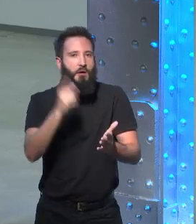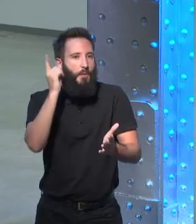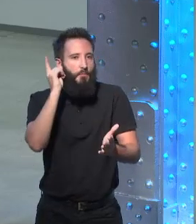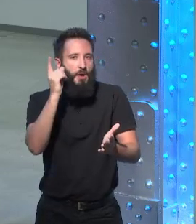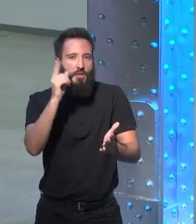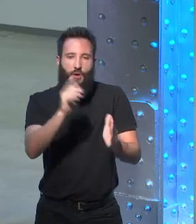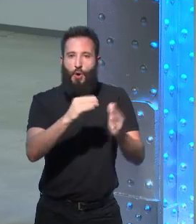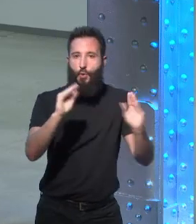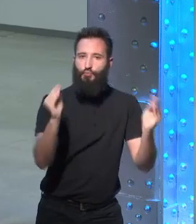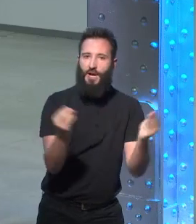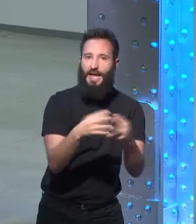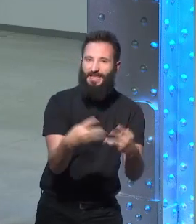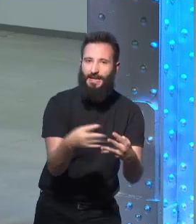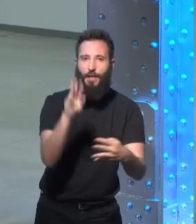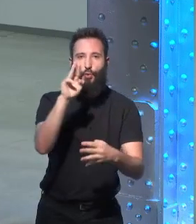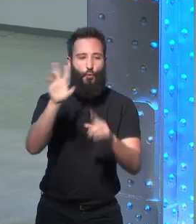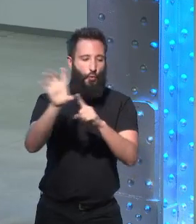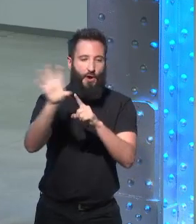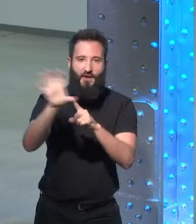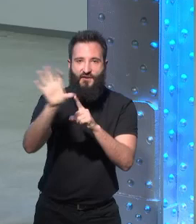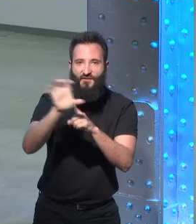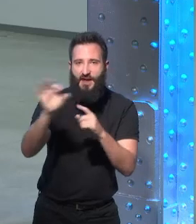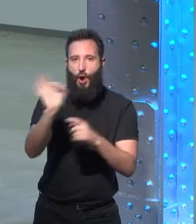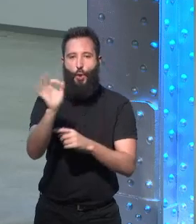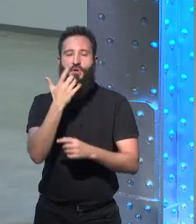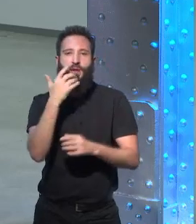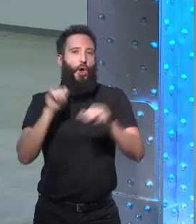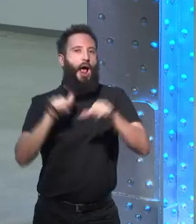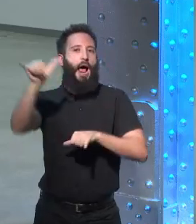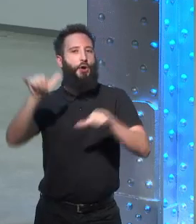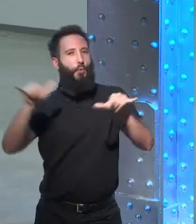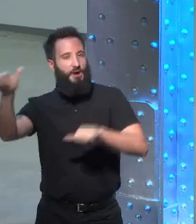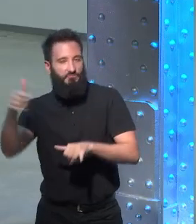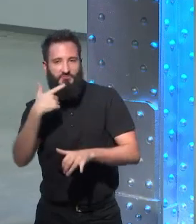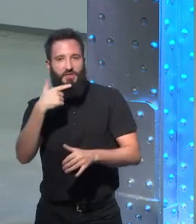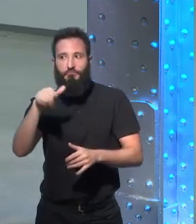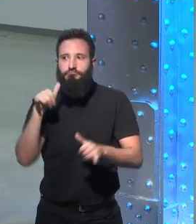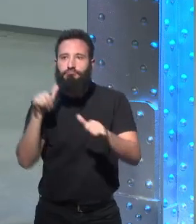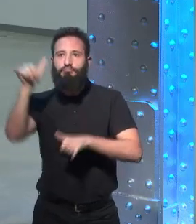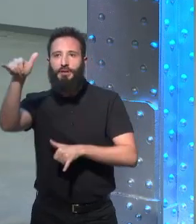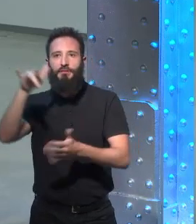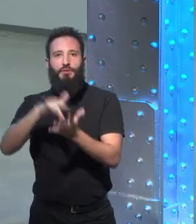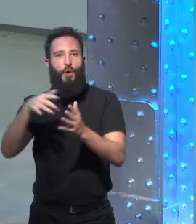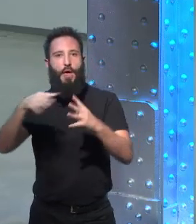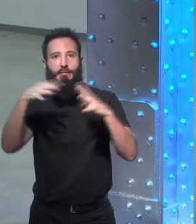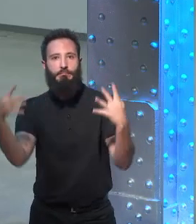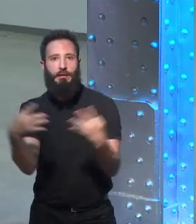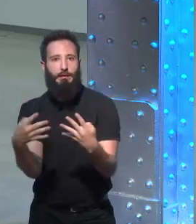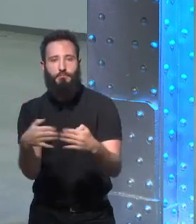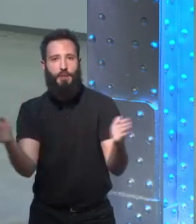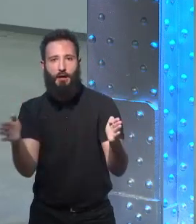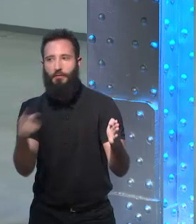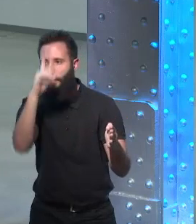dispositivos wifi en aeropuertos. Hay veces que vas a un aeropuerto donde hay un terminal y te lo encuentras abierto, además, con los